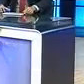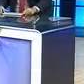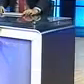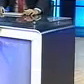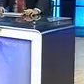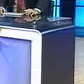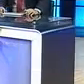Gracias. Gracias. Gracias. Gracias.